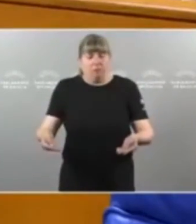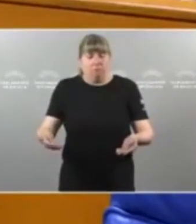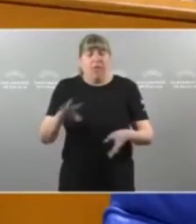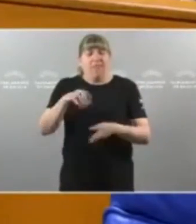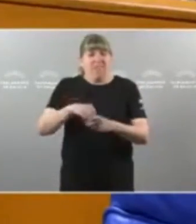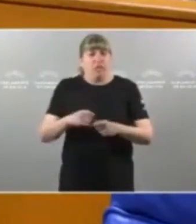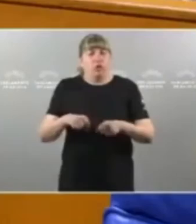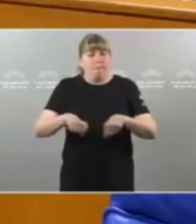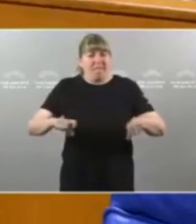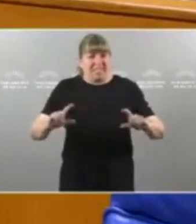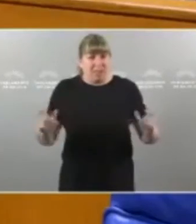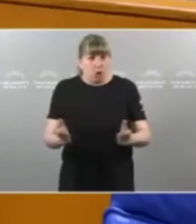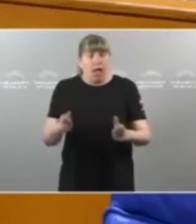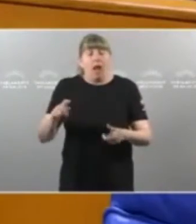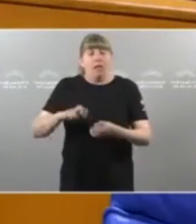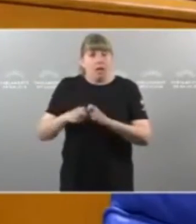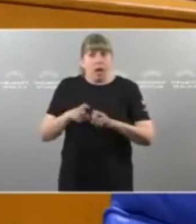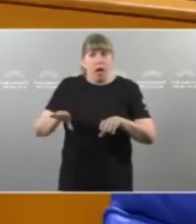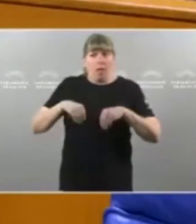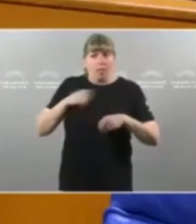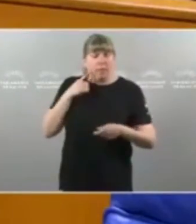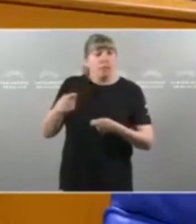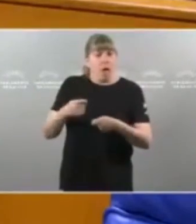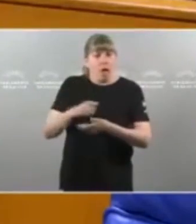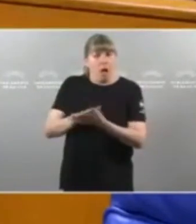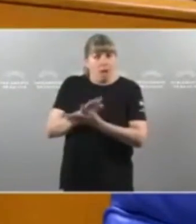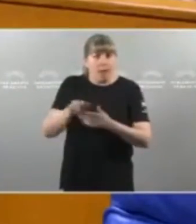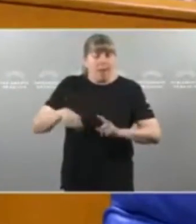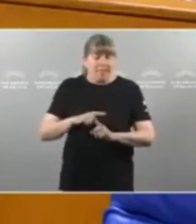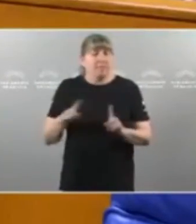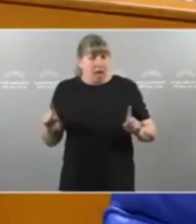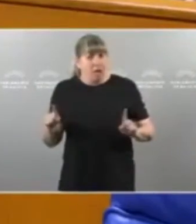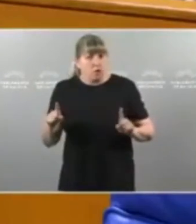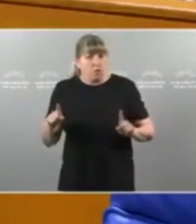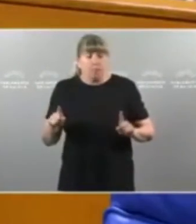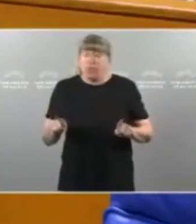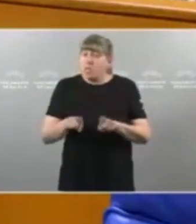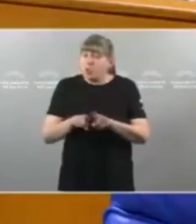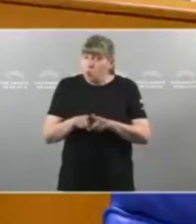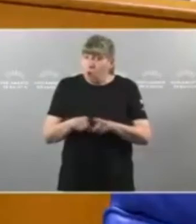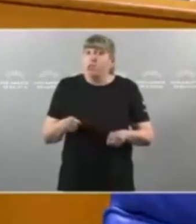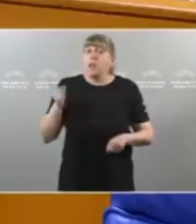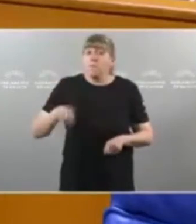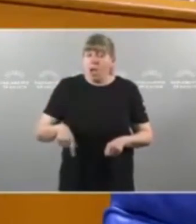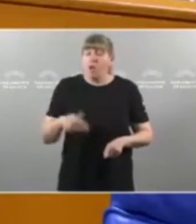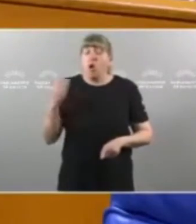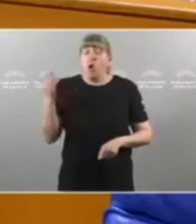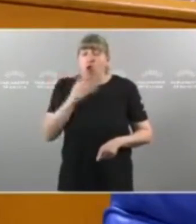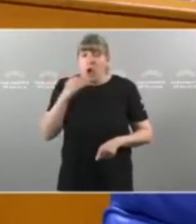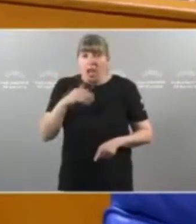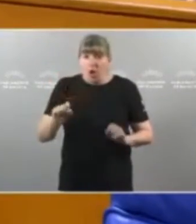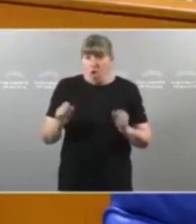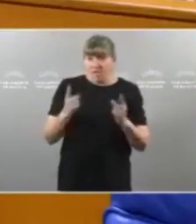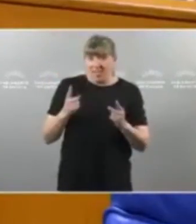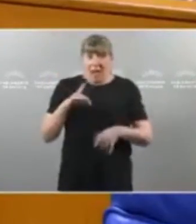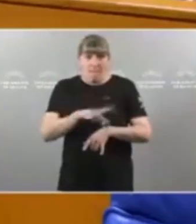y Óscar se hace autotratales con elas como digo en este mes moano lo mismo seito que acordamos que los colegios oficiales de médicos que a partir de